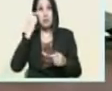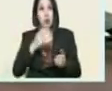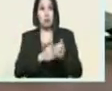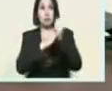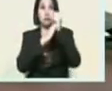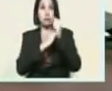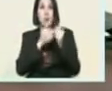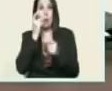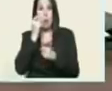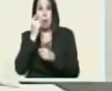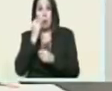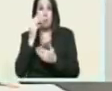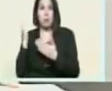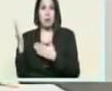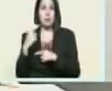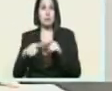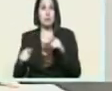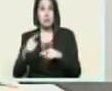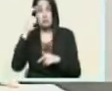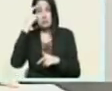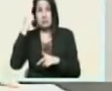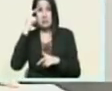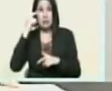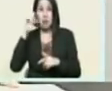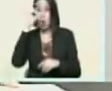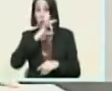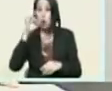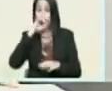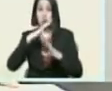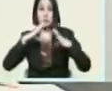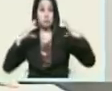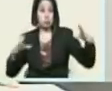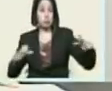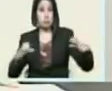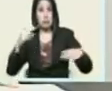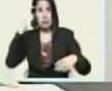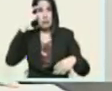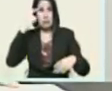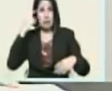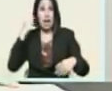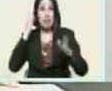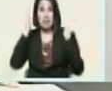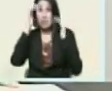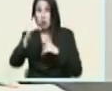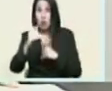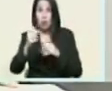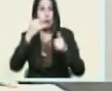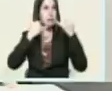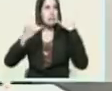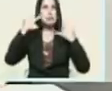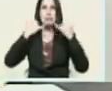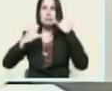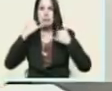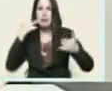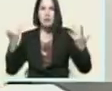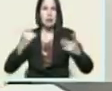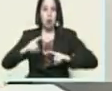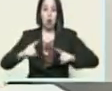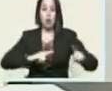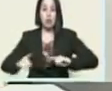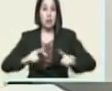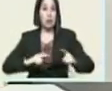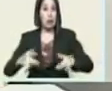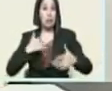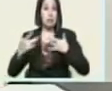piloto Castro Soteldo. Ya saben, pernil, a partir del 15, atención clase, compadre, a llamarse todo el mundo, pendiente todo el